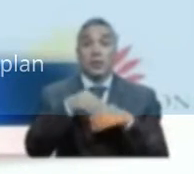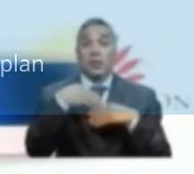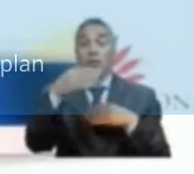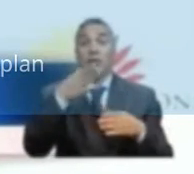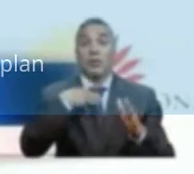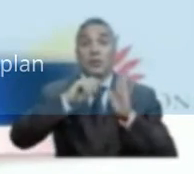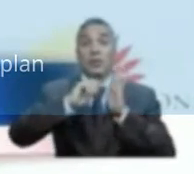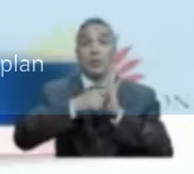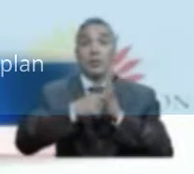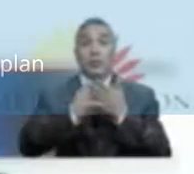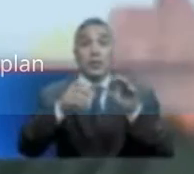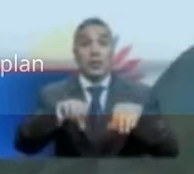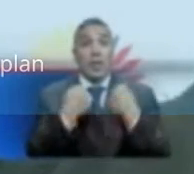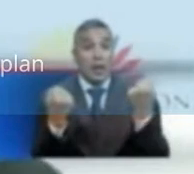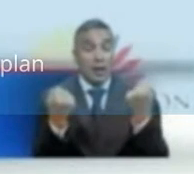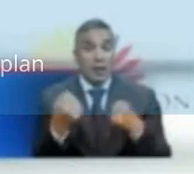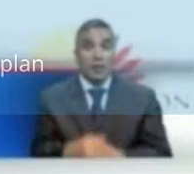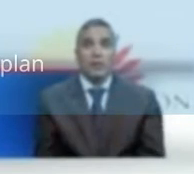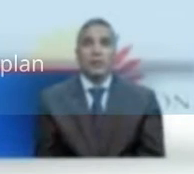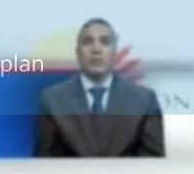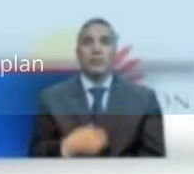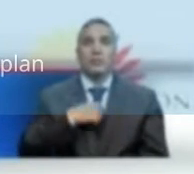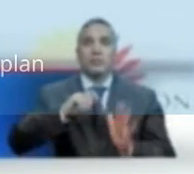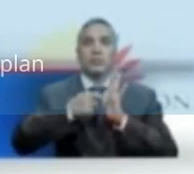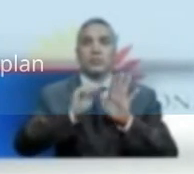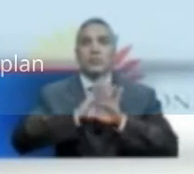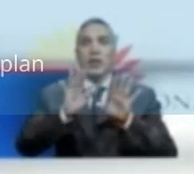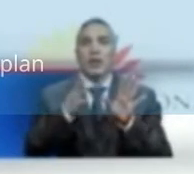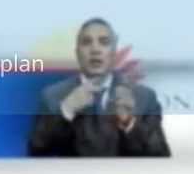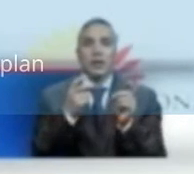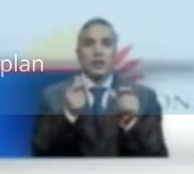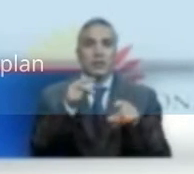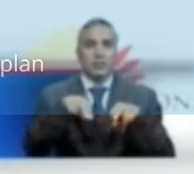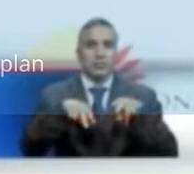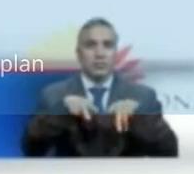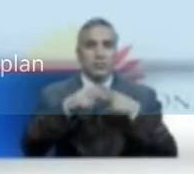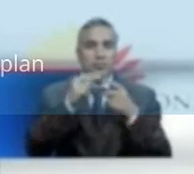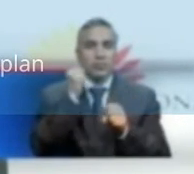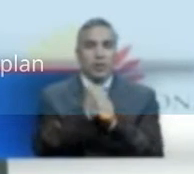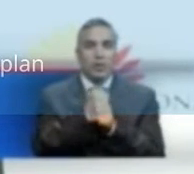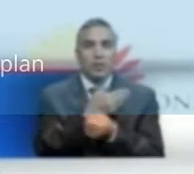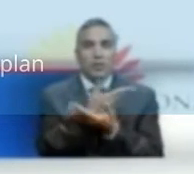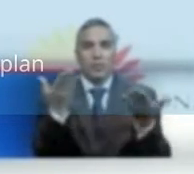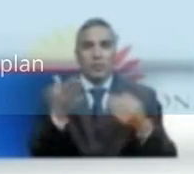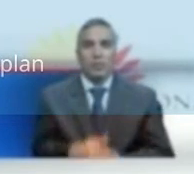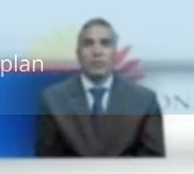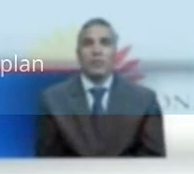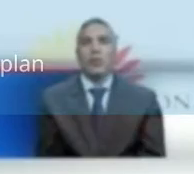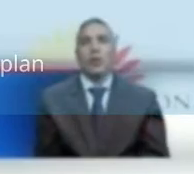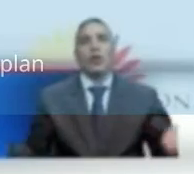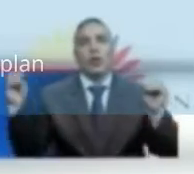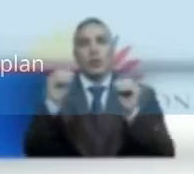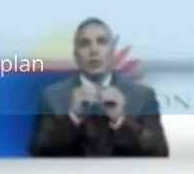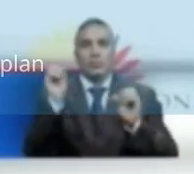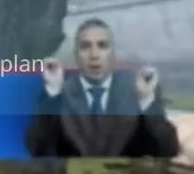la Contraloría, que fue completamente destruida. Hoy tenemos una Contraloría que ya parece que está activa, lista para que vayan los funcionarios a trabajar. No quisiéramos